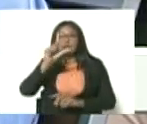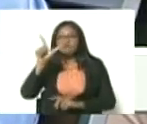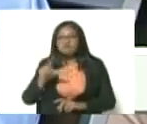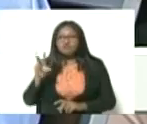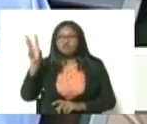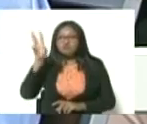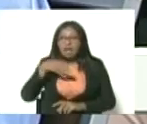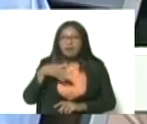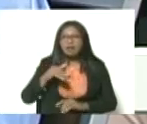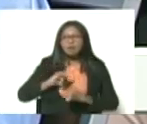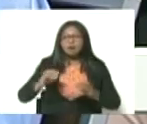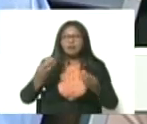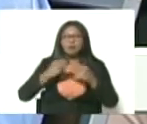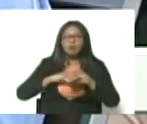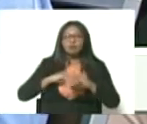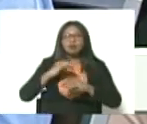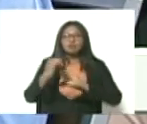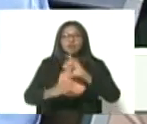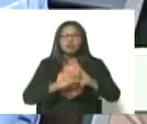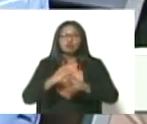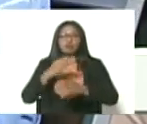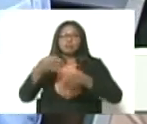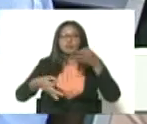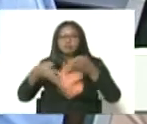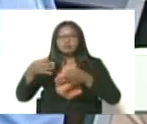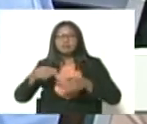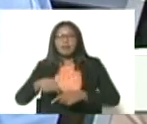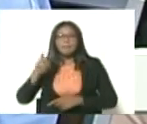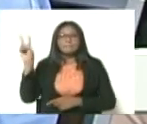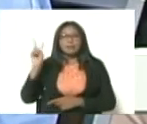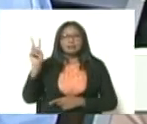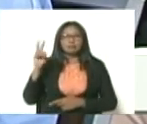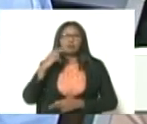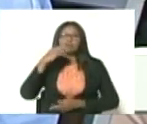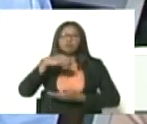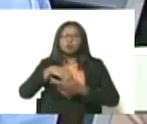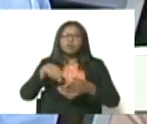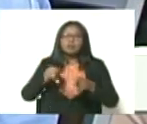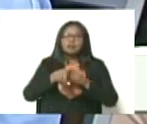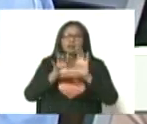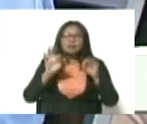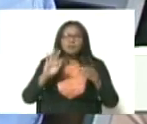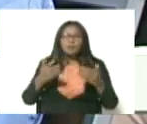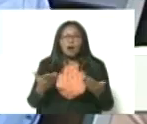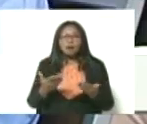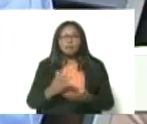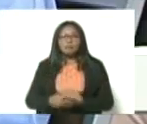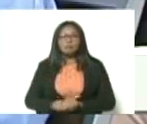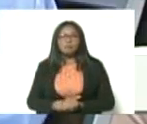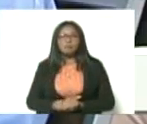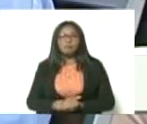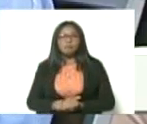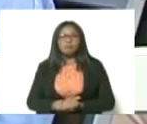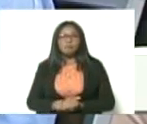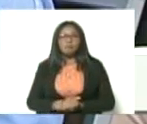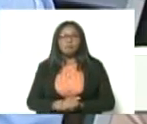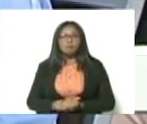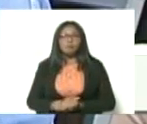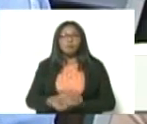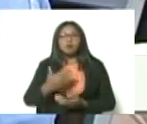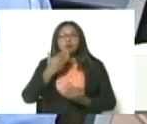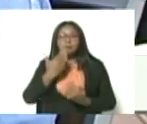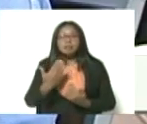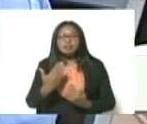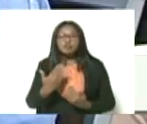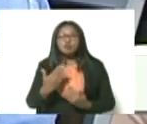fue elevado ante la Corte Internacional de Justicia y Venezuela ha interpuesto también una solicitud